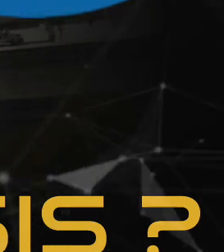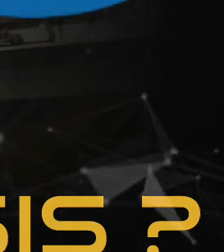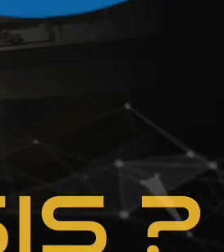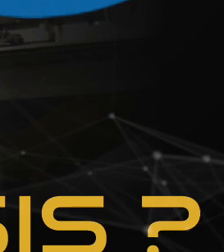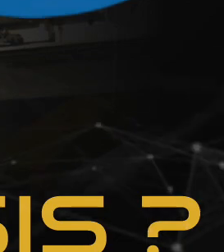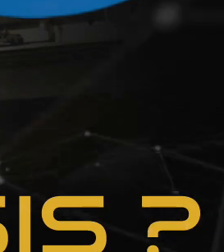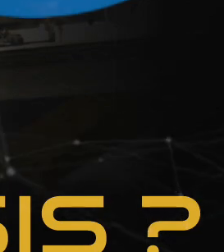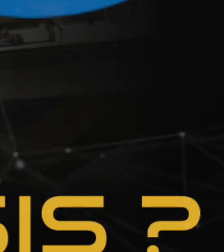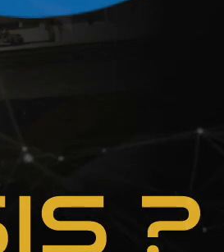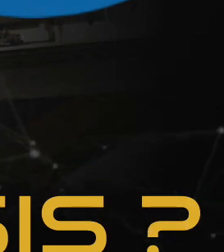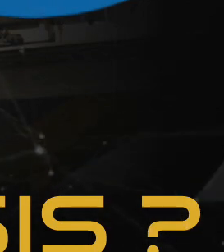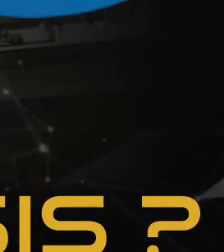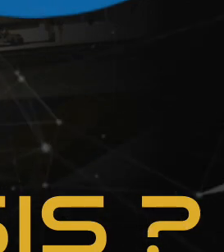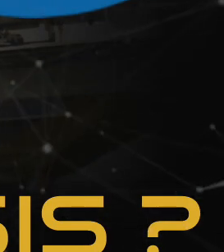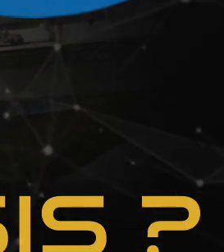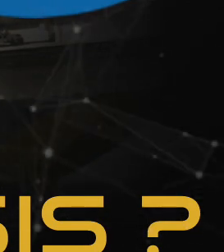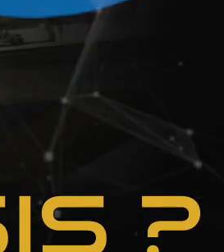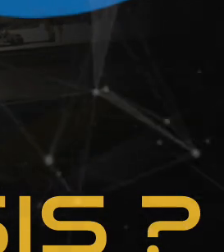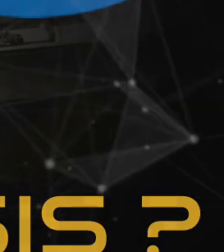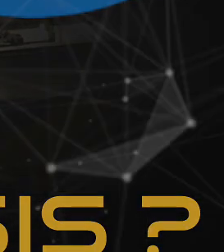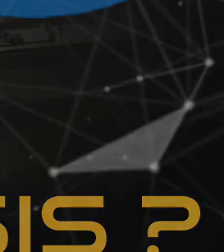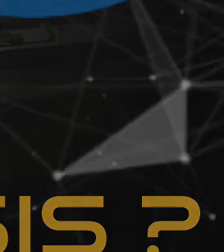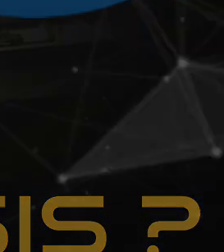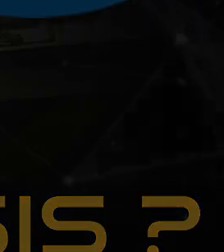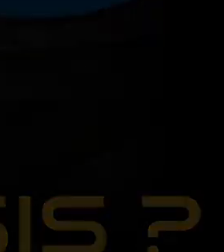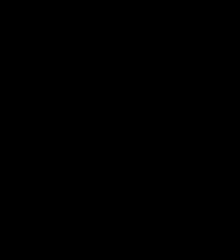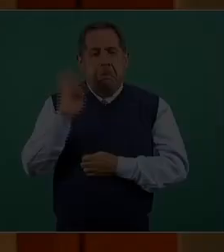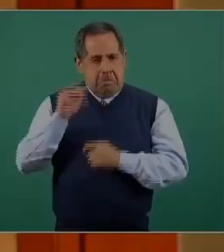de nuestro canal.